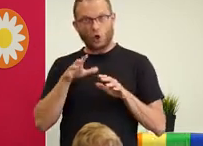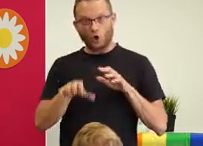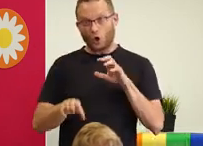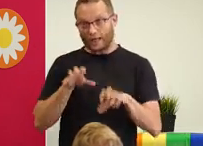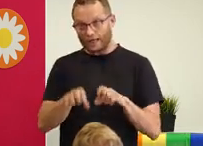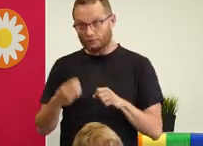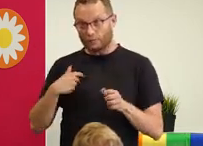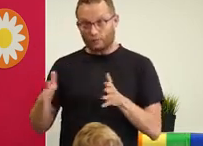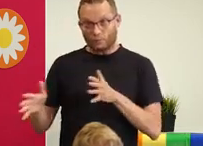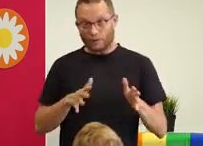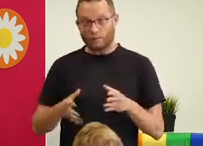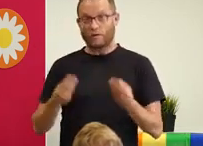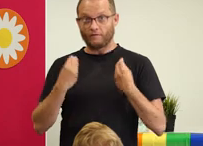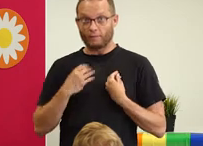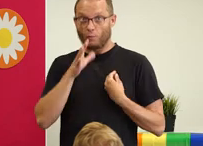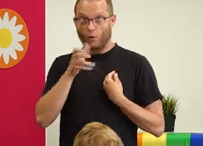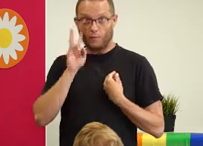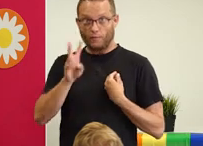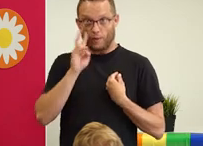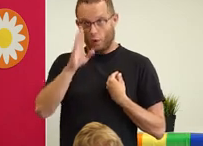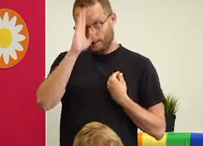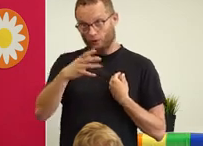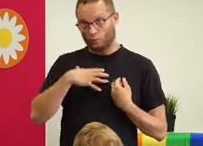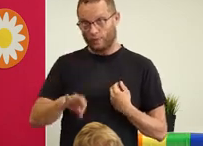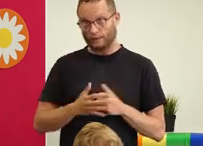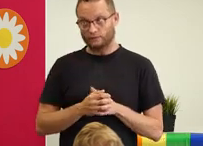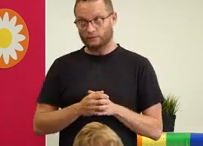colonialismo vivo porque lo estamos viendo.